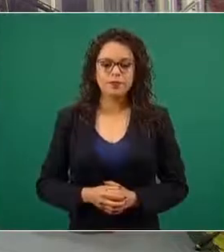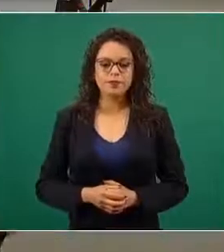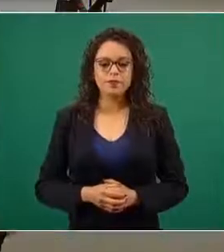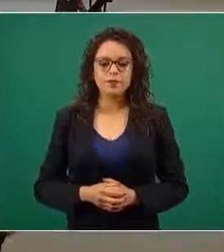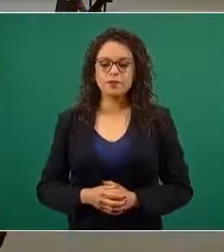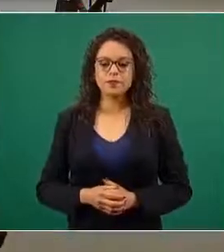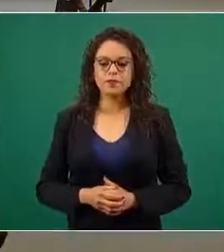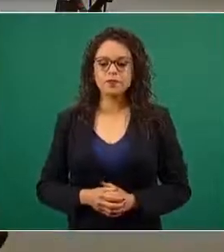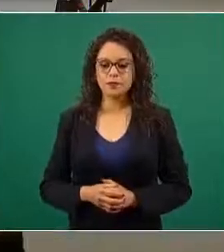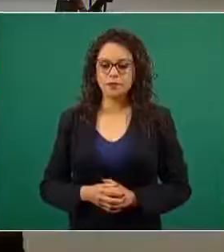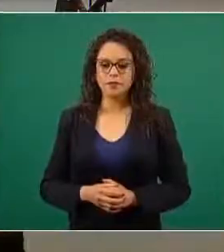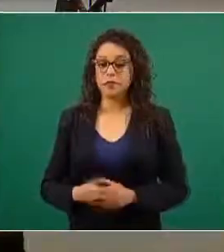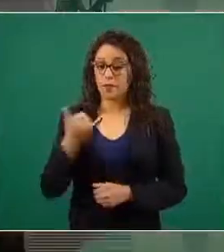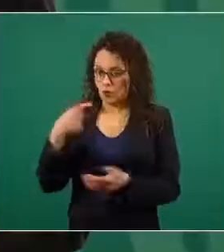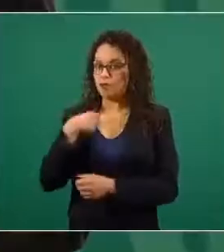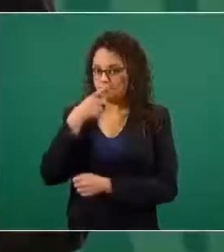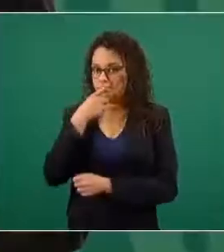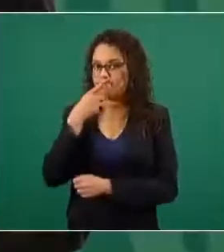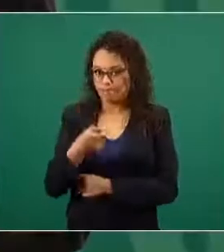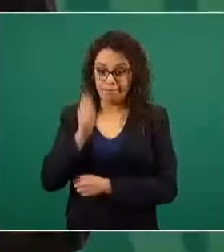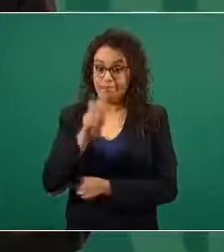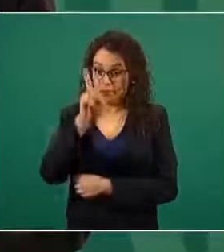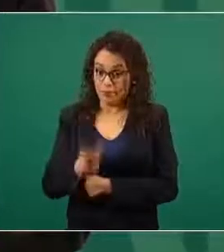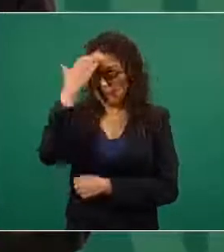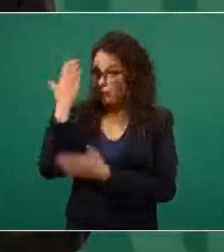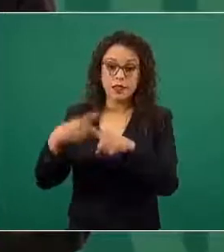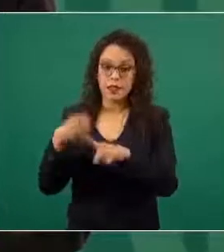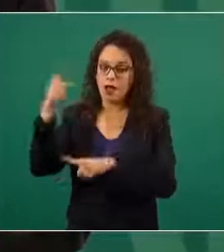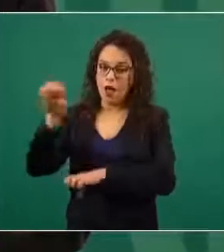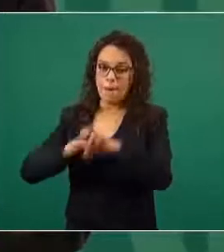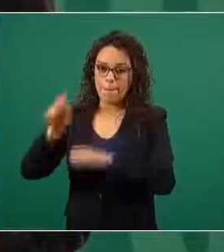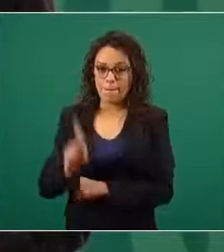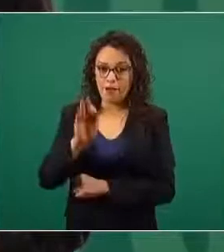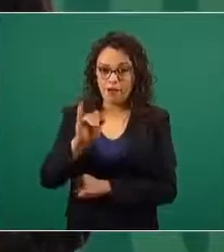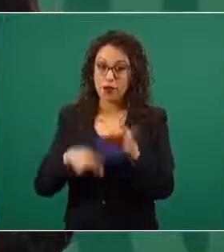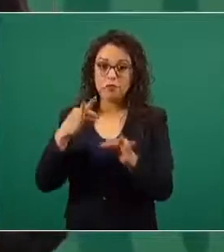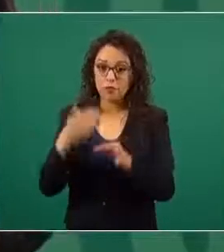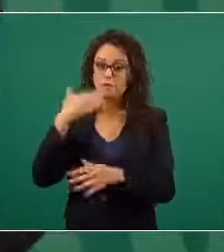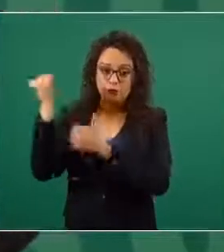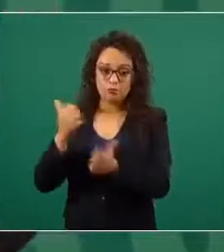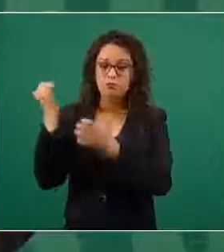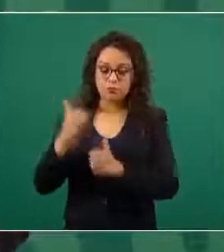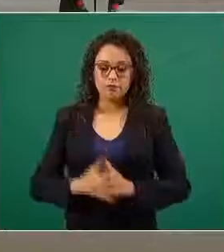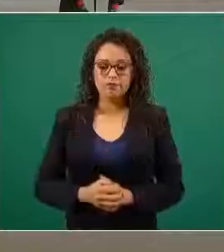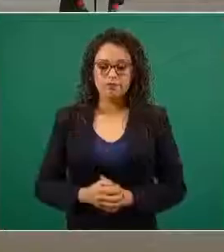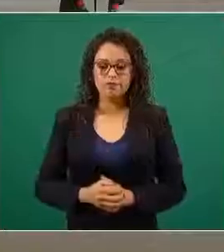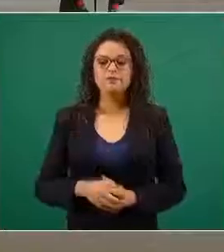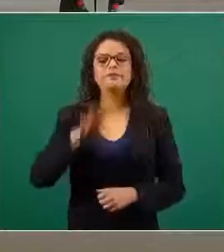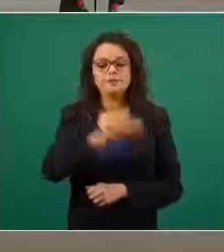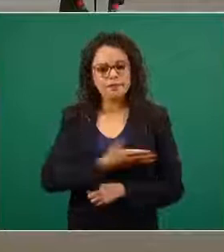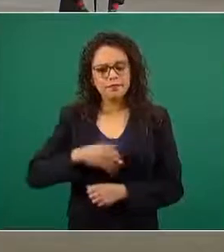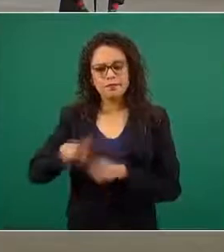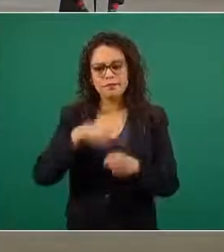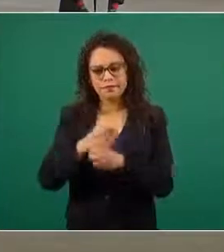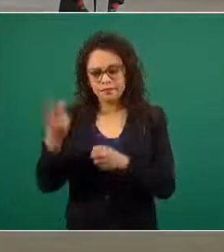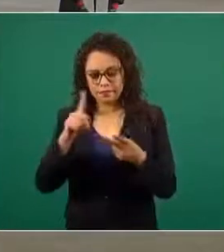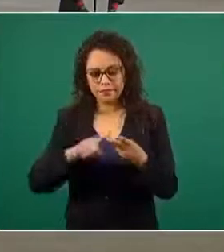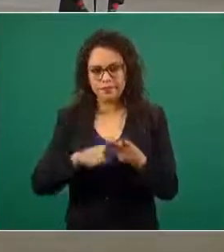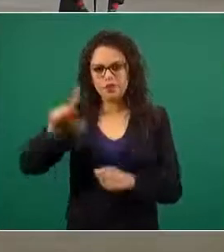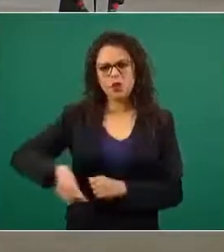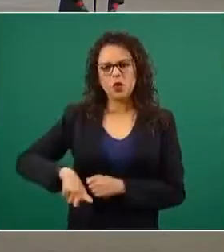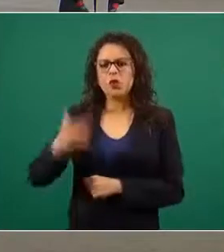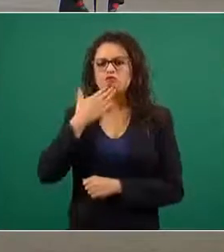Y reiterar nuestro reconocimiento a Pfizer, porque han cumplido. Presidente, una segunda pregunta. El gobierno de Sonora dio a conocer que